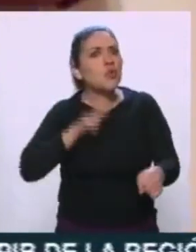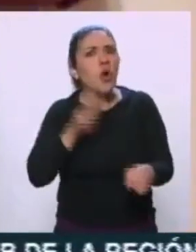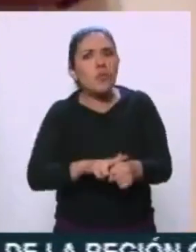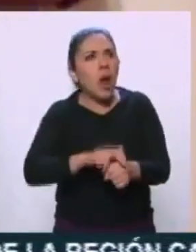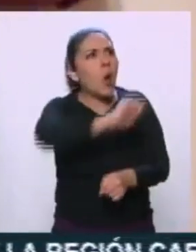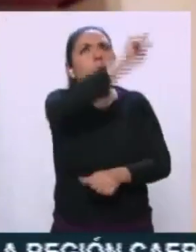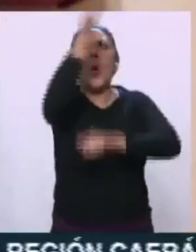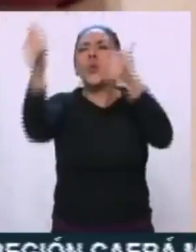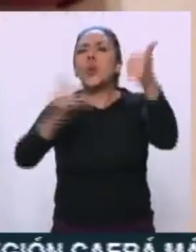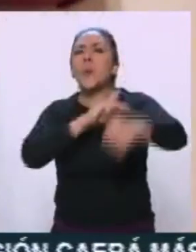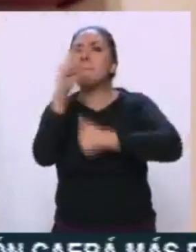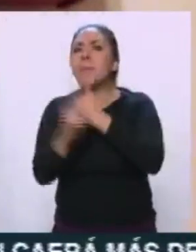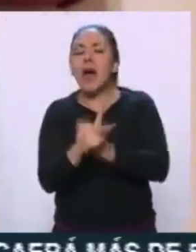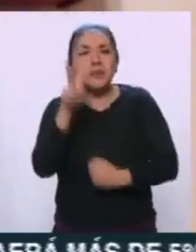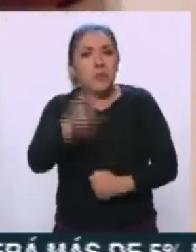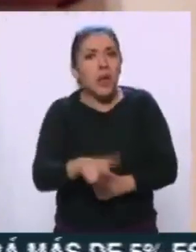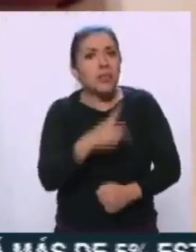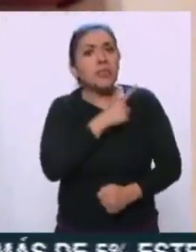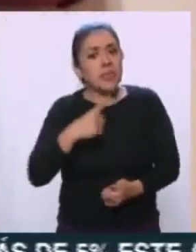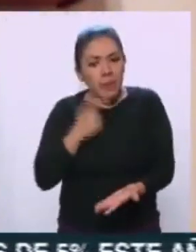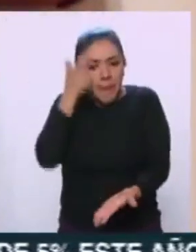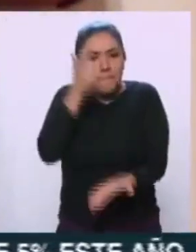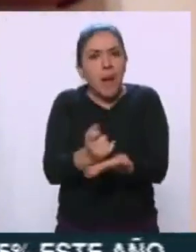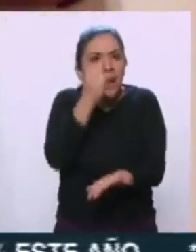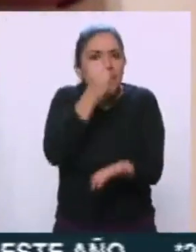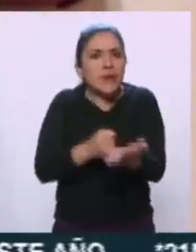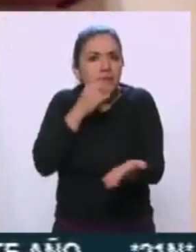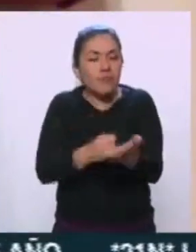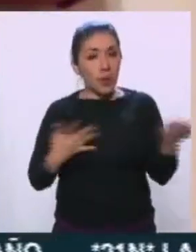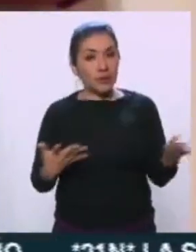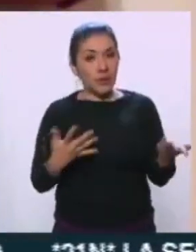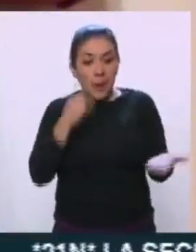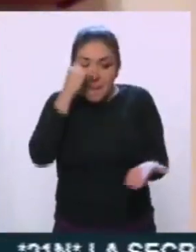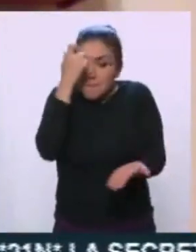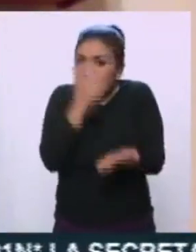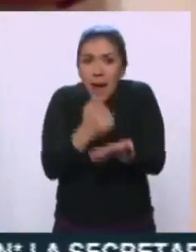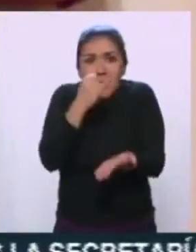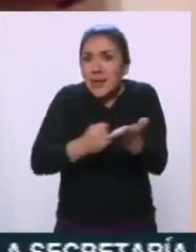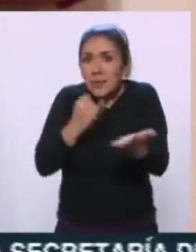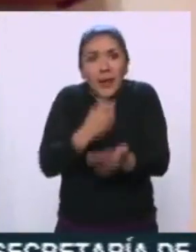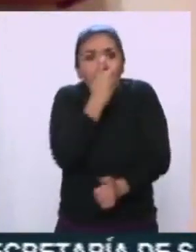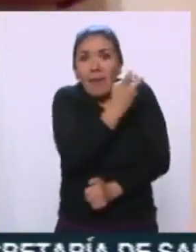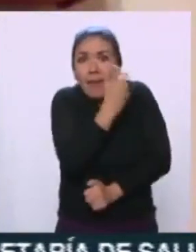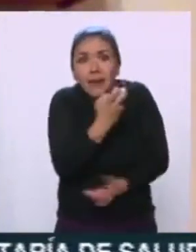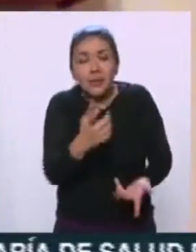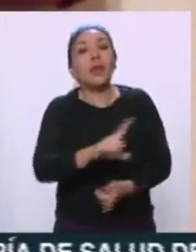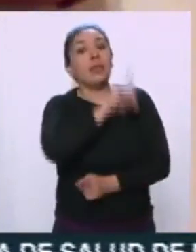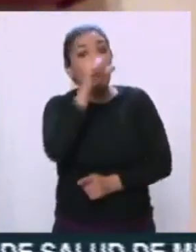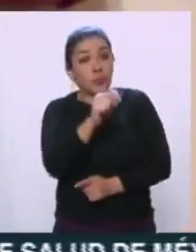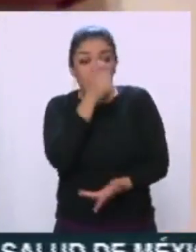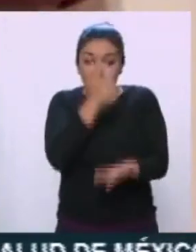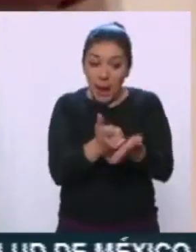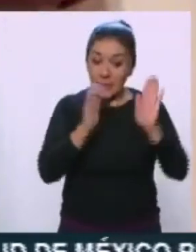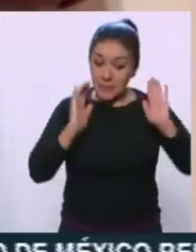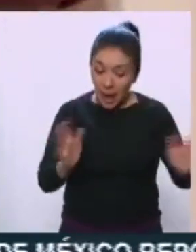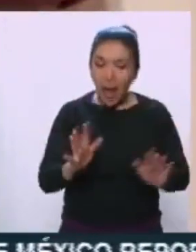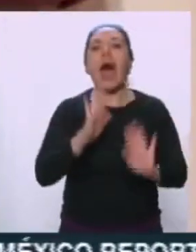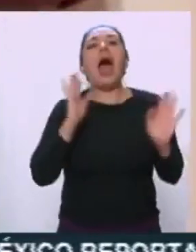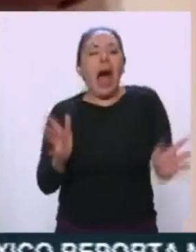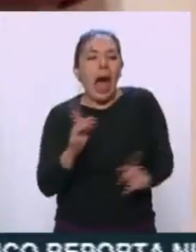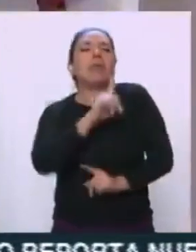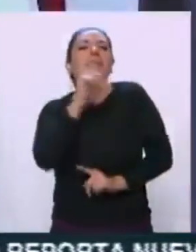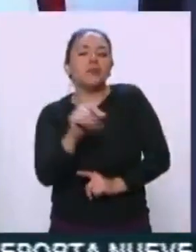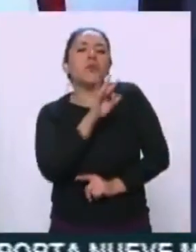en cualquier otro país, que es que paguen sus impuestos, y entonces después de eso pues ya